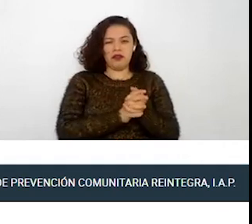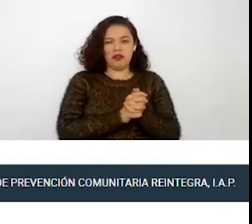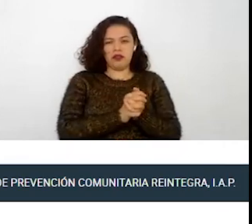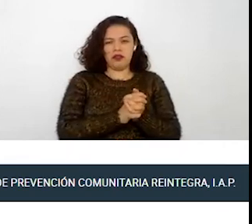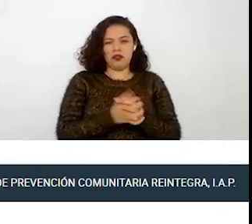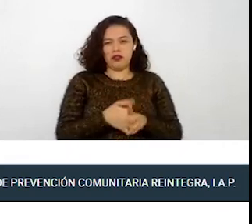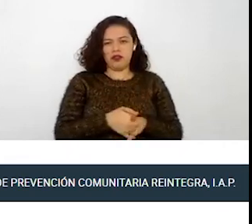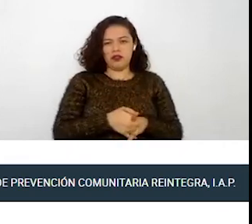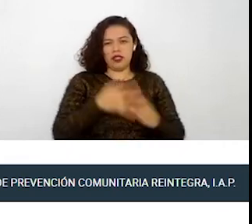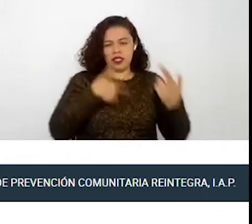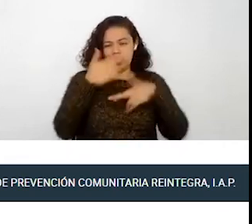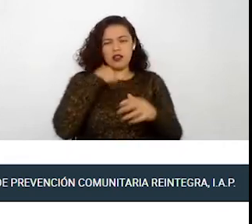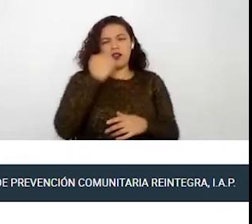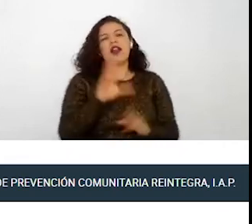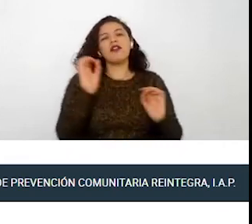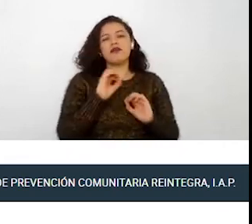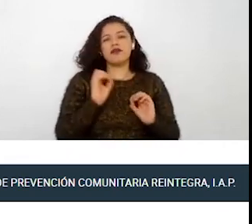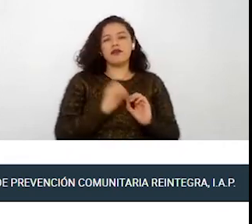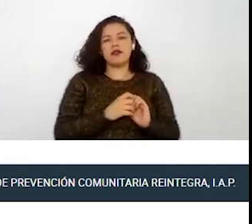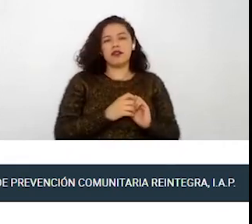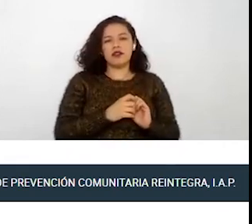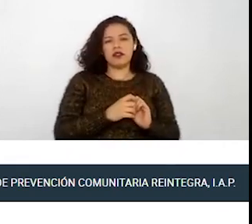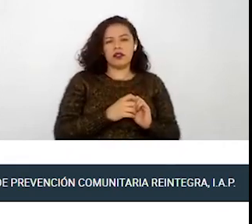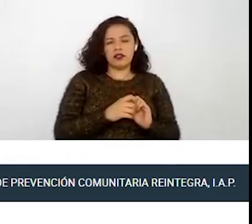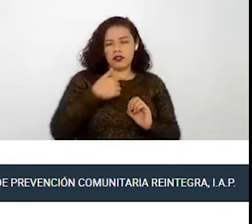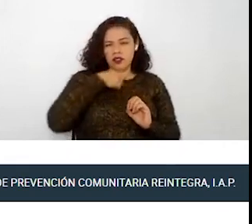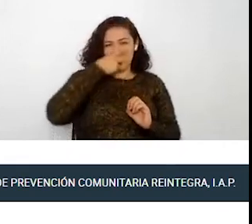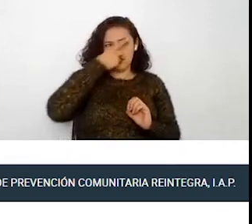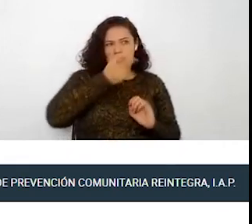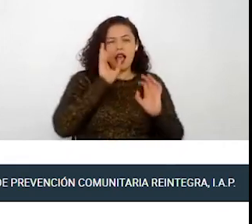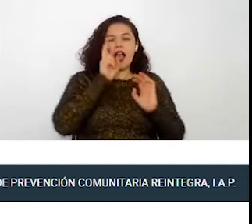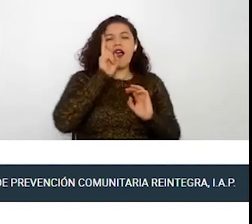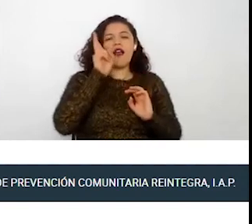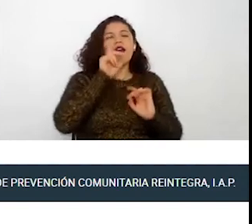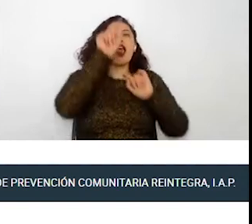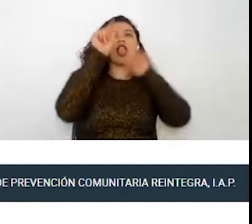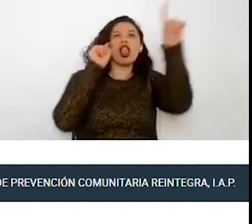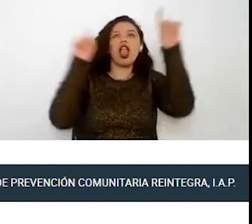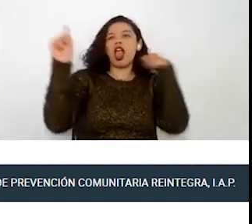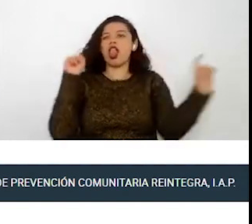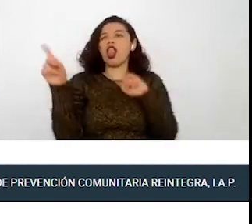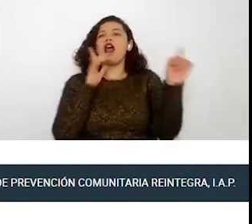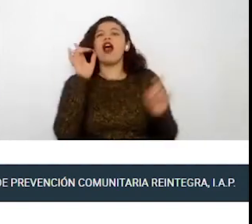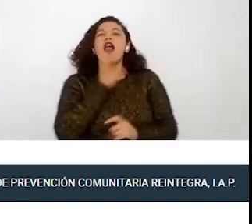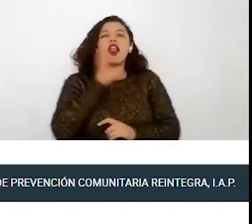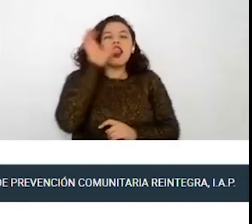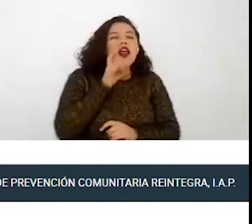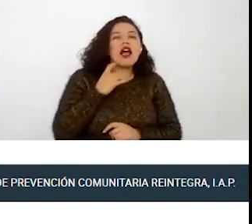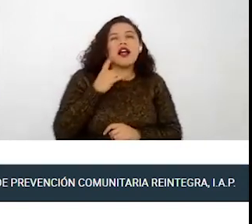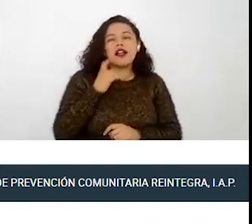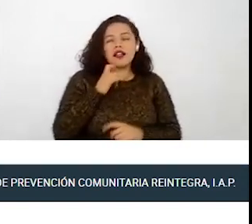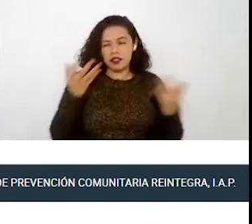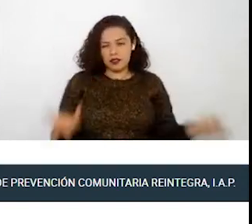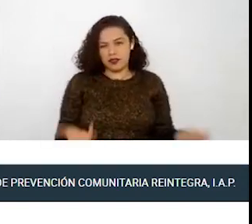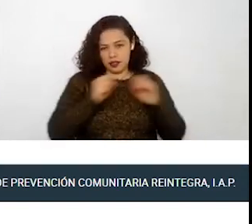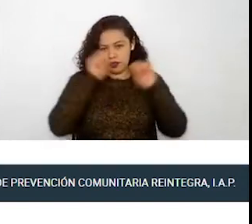quiere regresar Bueno entonces le digo es ese es ir viendo picándole a ver que es como cómo está el sistema no Ok entonces